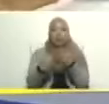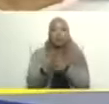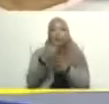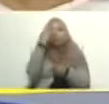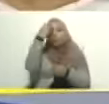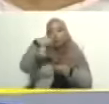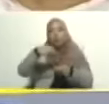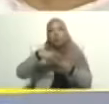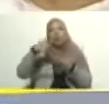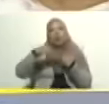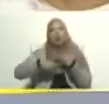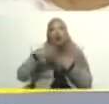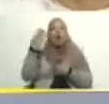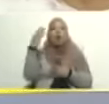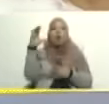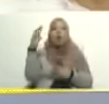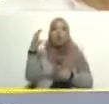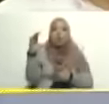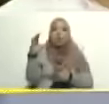como prioridad a Colombia.